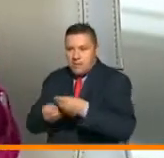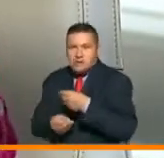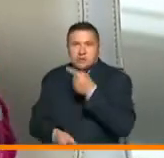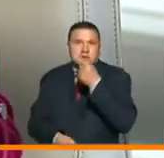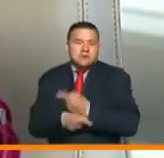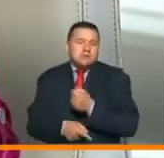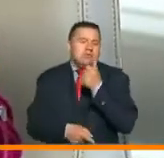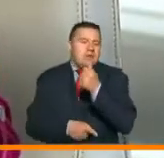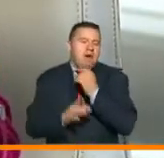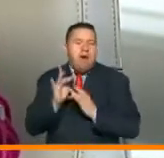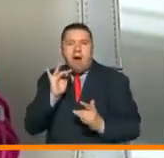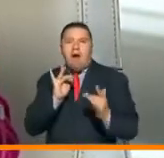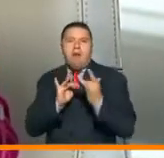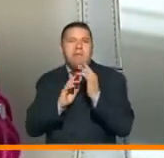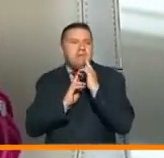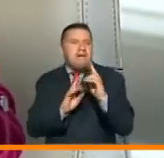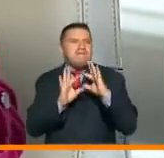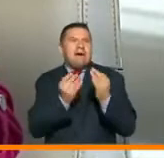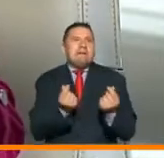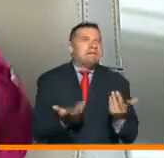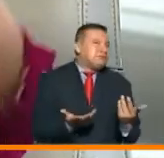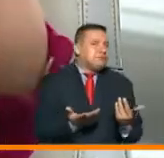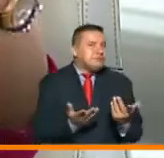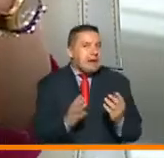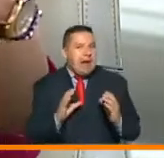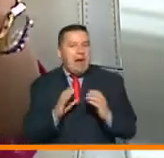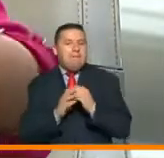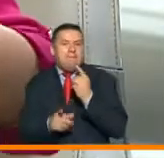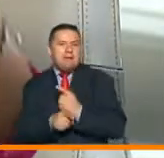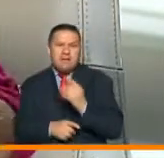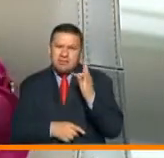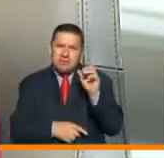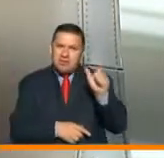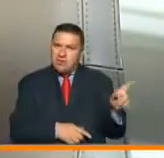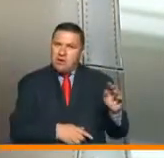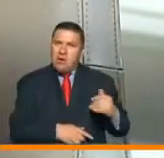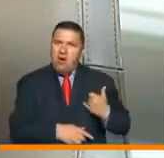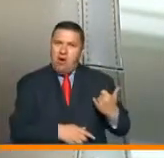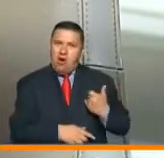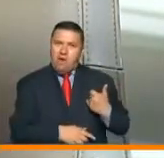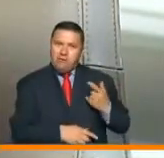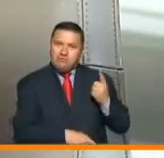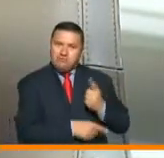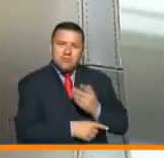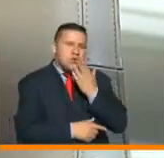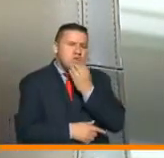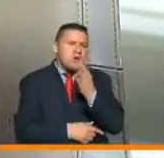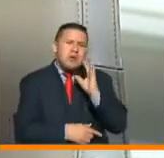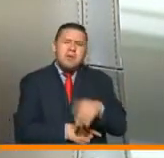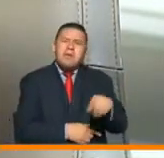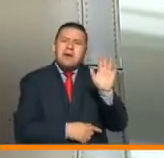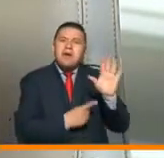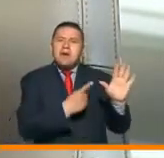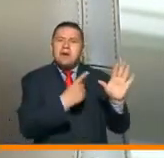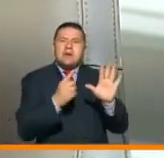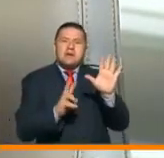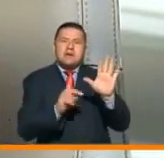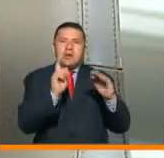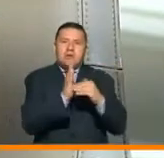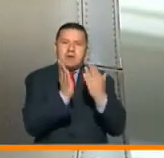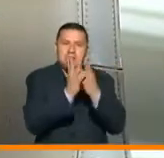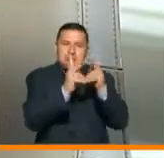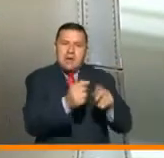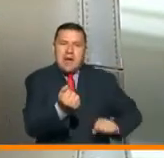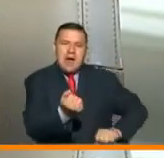y necesaria respuesta a las familias. Y usted dio el testimonio de una joven. Usted mencionaba ahorita un número, más de 671,000